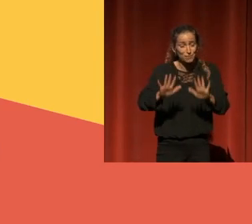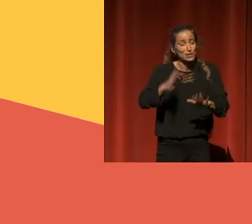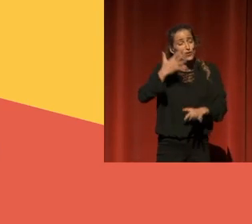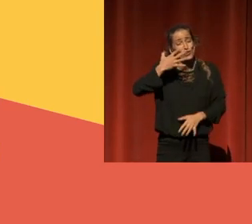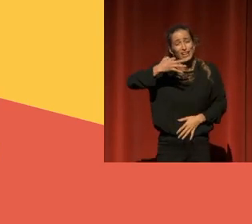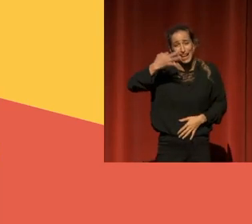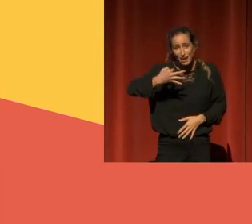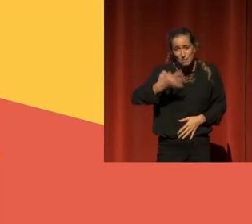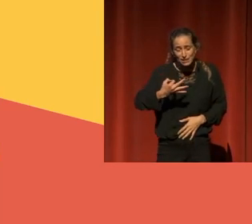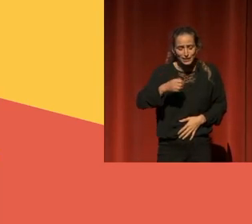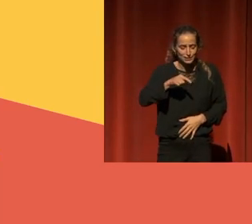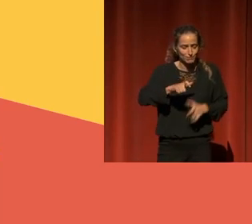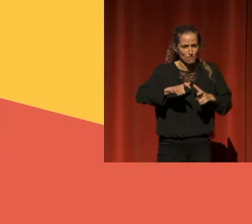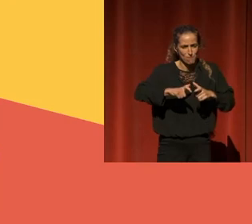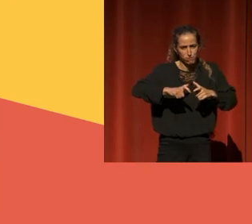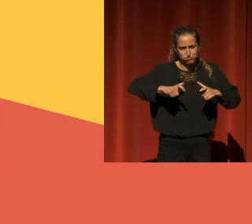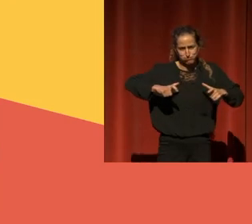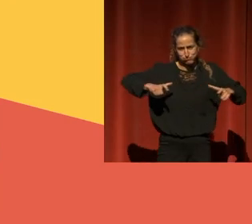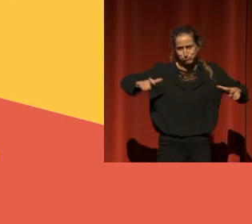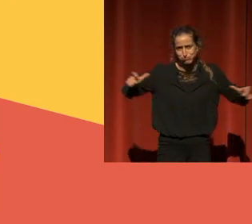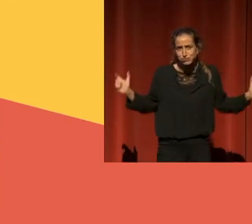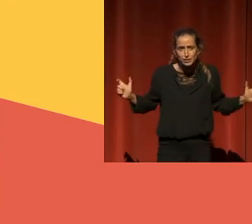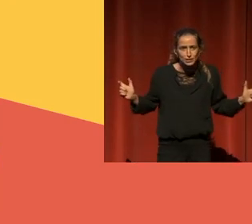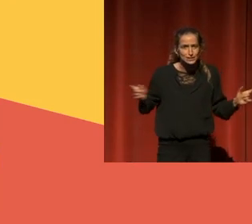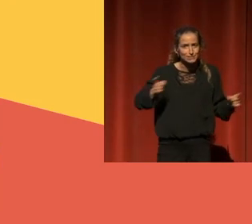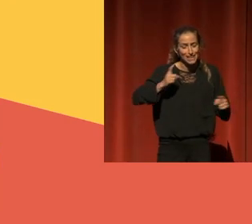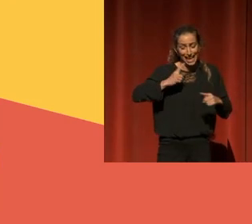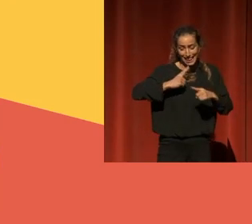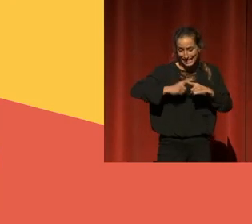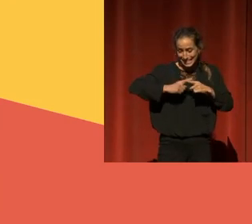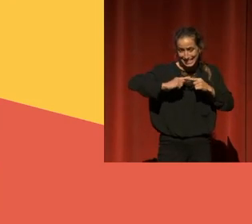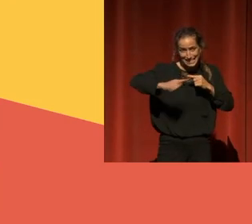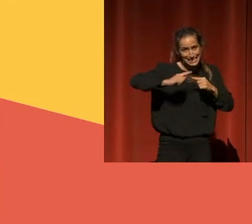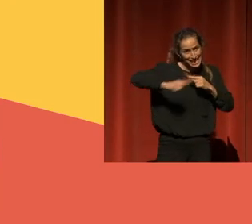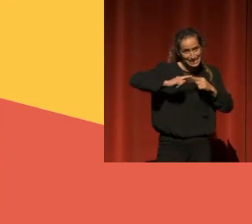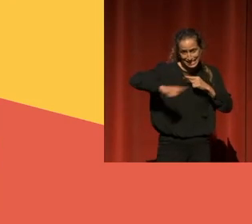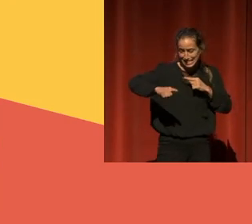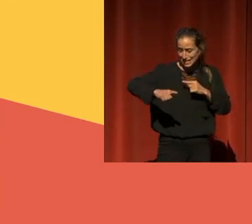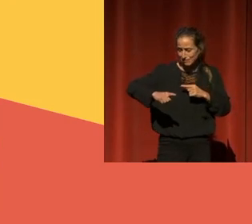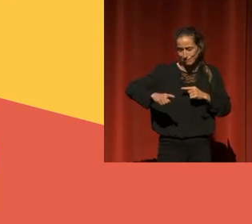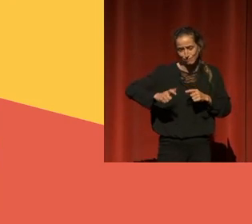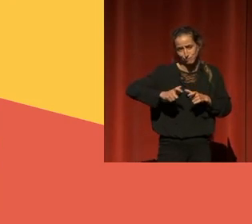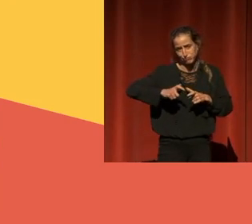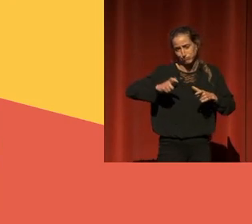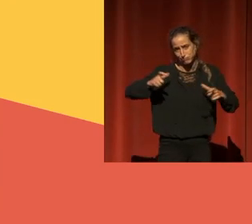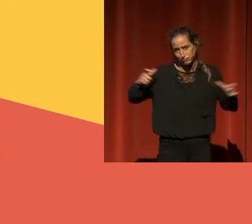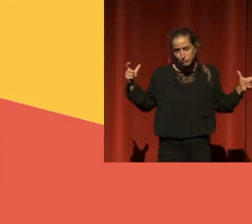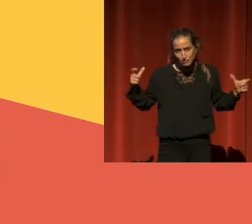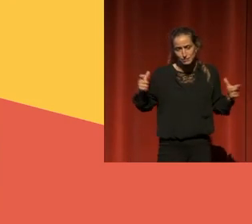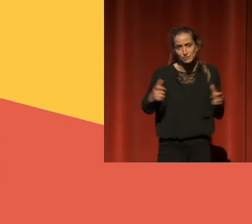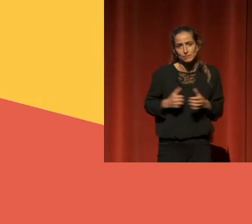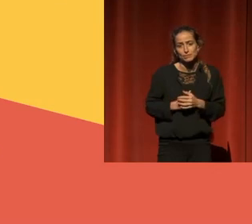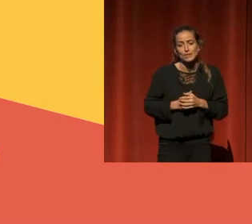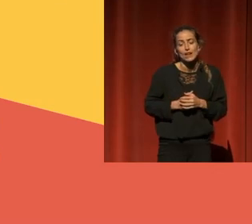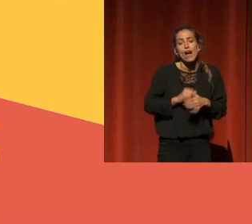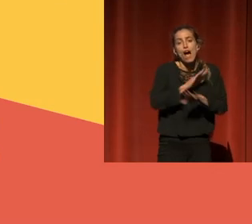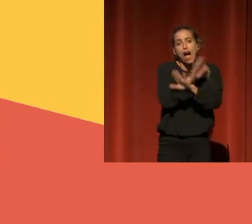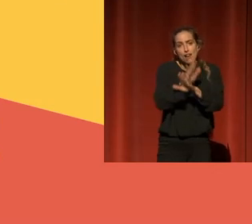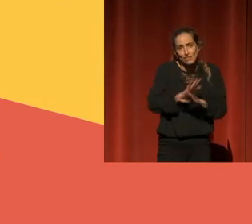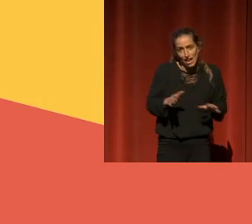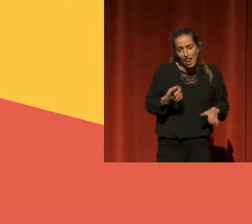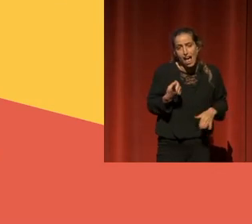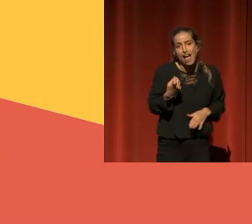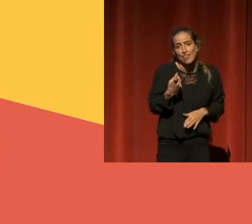esto sigue en aumento habrá que plantearse qué está sucediendo al